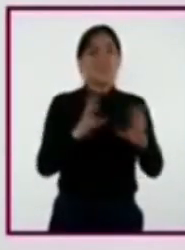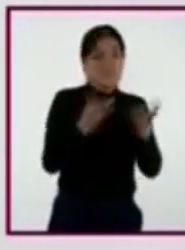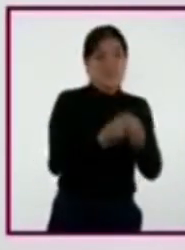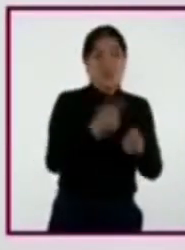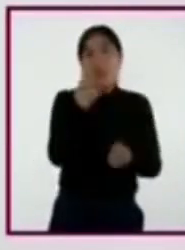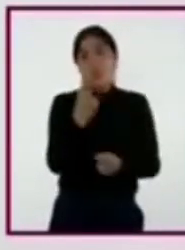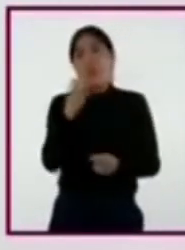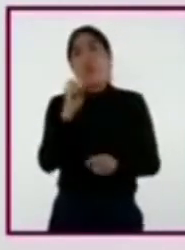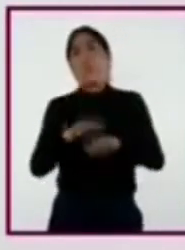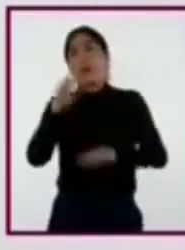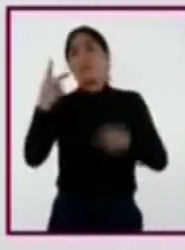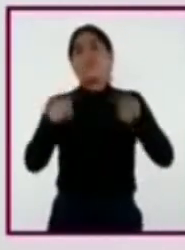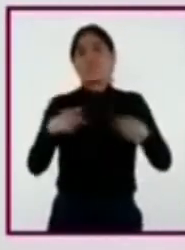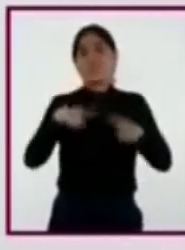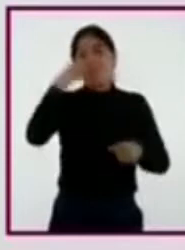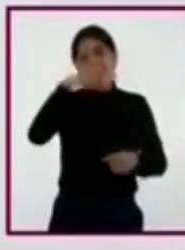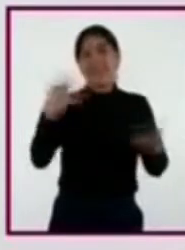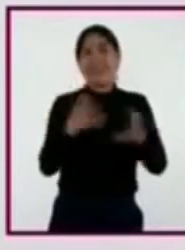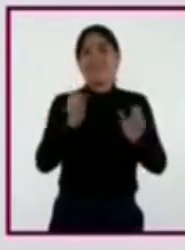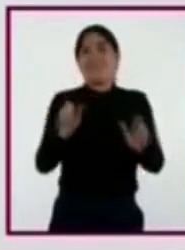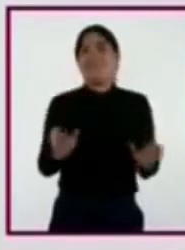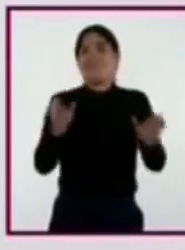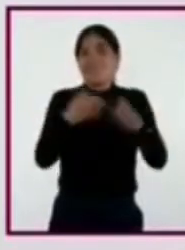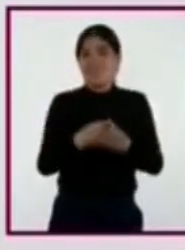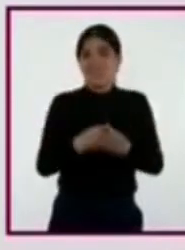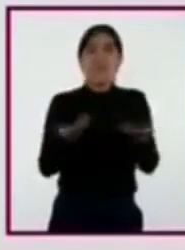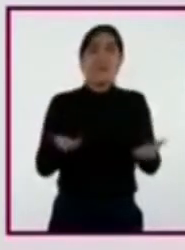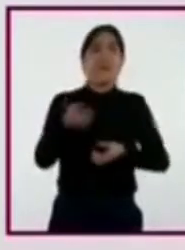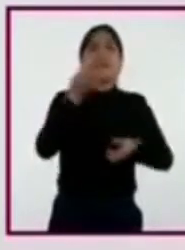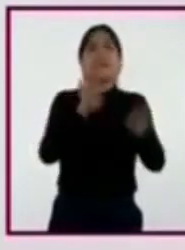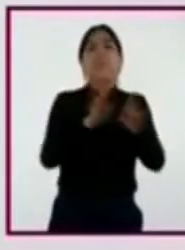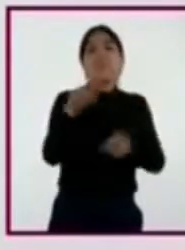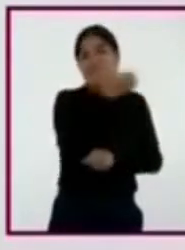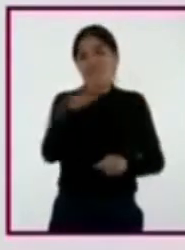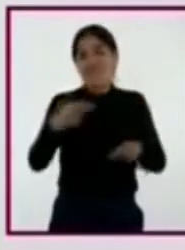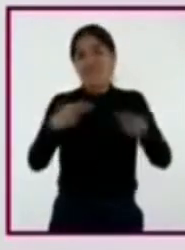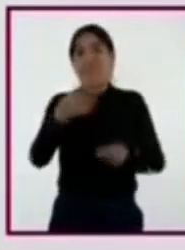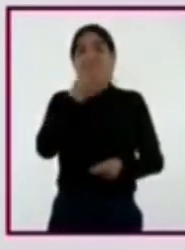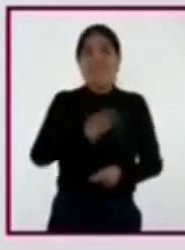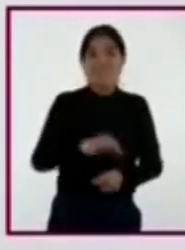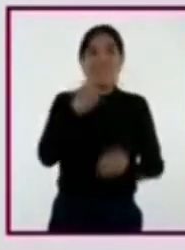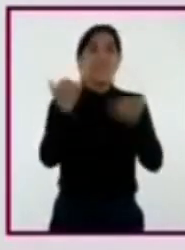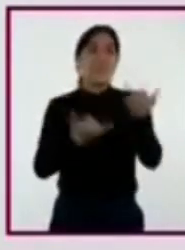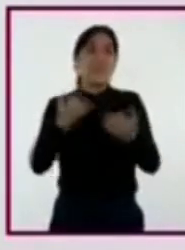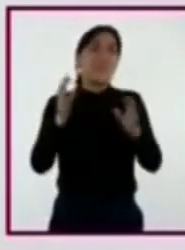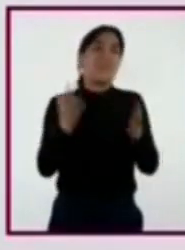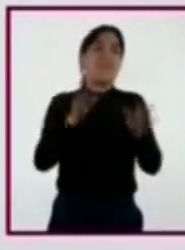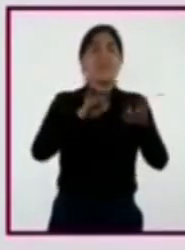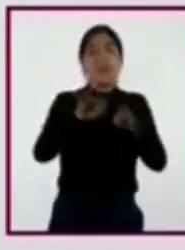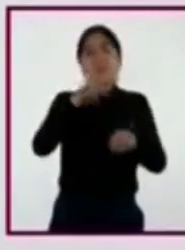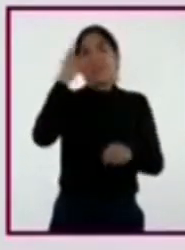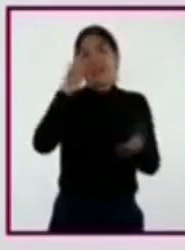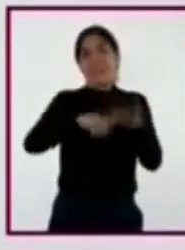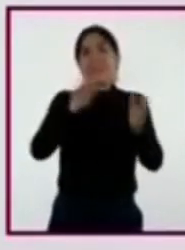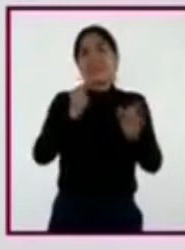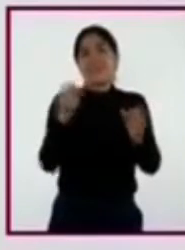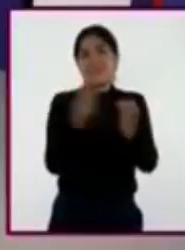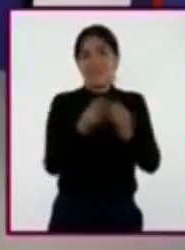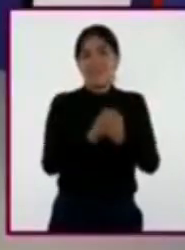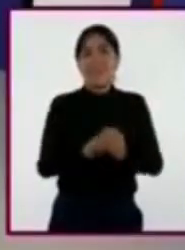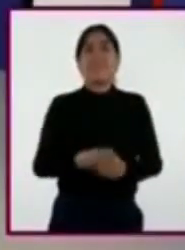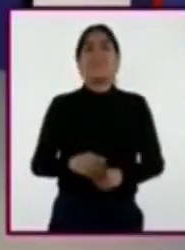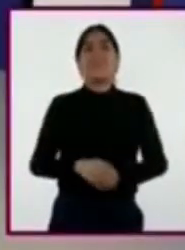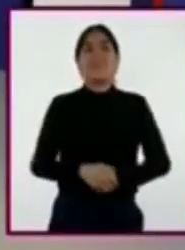más personas para realizar algo en común, ya sea organizar fiestas, juegos o trabajos de clase, es decir, algo en